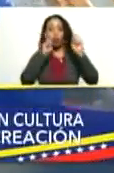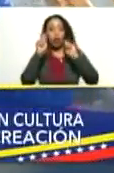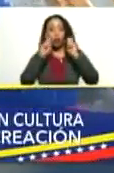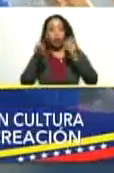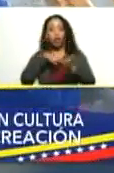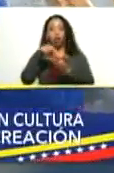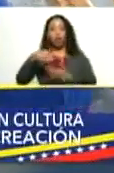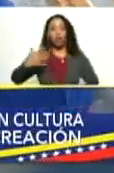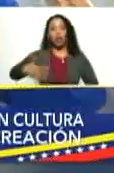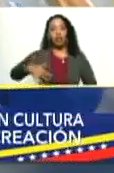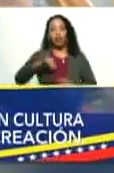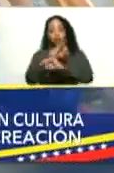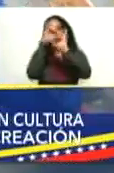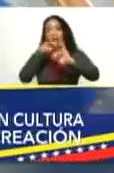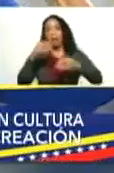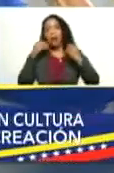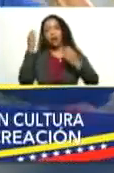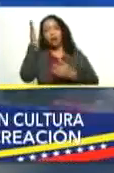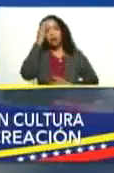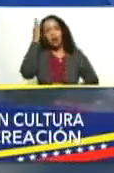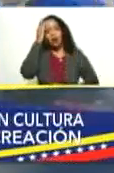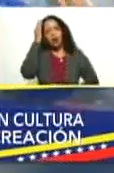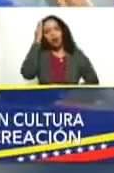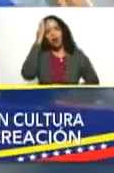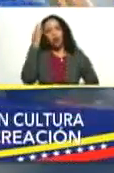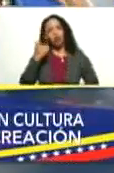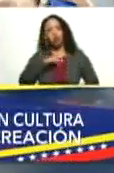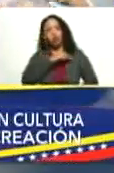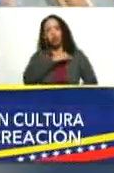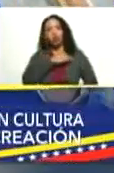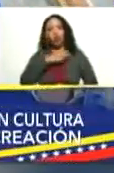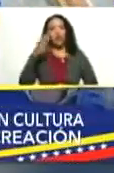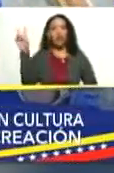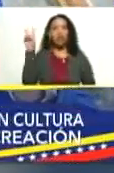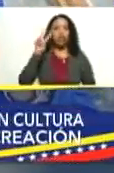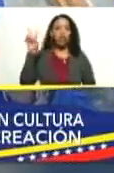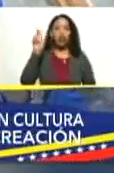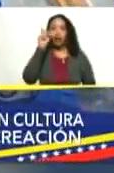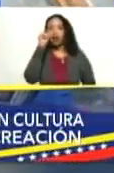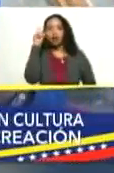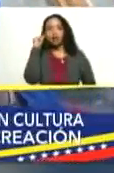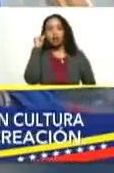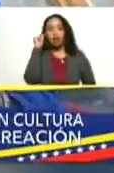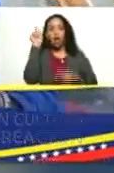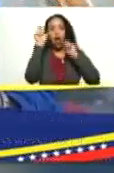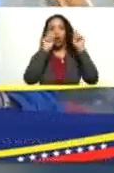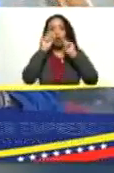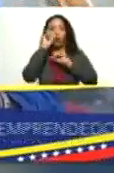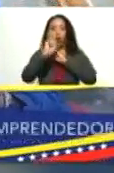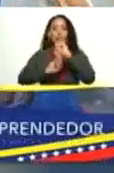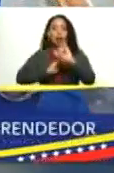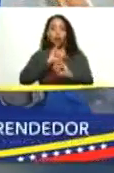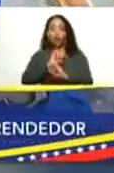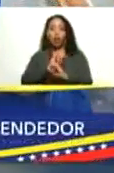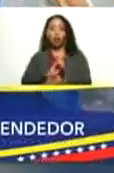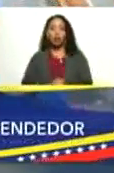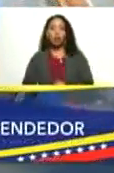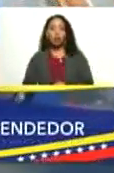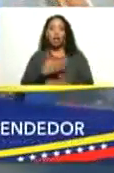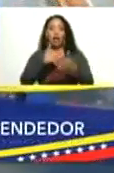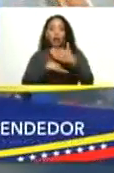la felicidad para conocer nuestra patria, entre nosotros, los venezolanos, las venezolanas. Y el turismo internacional que se